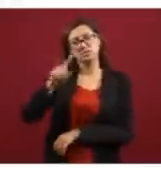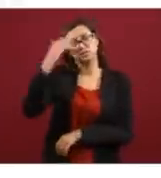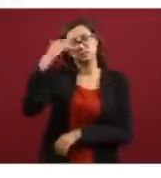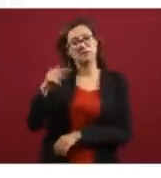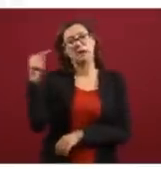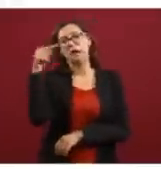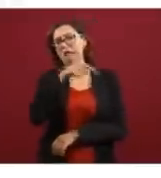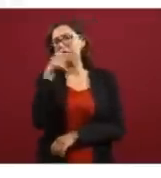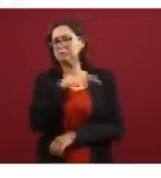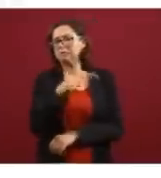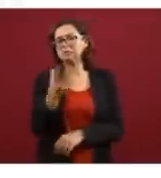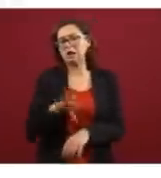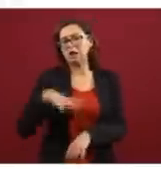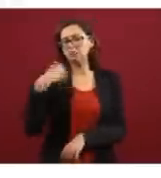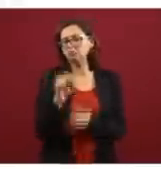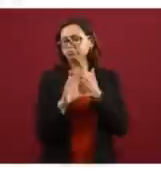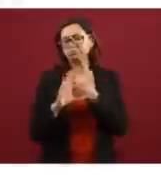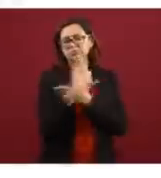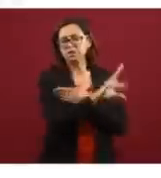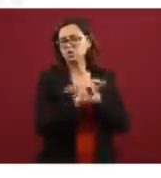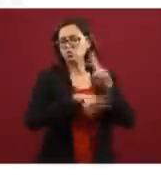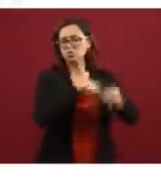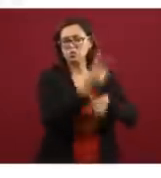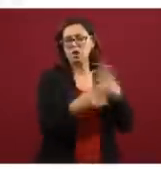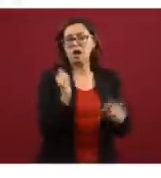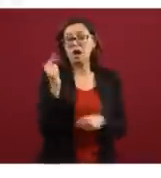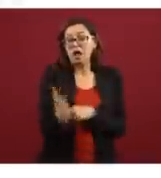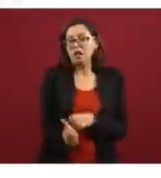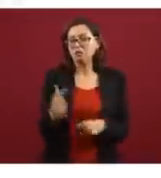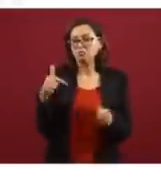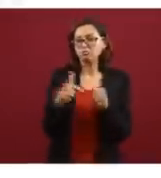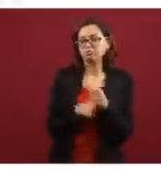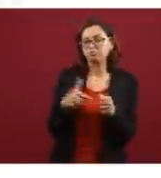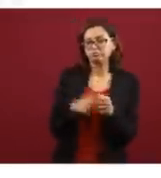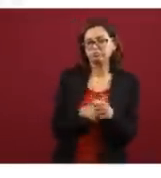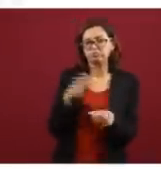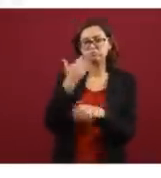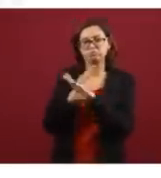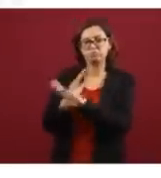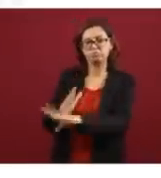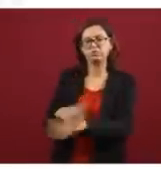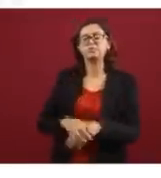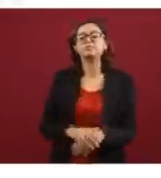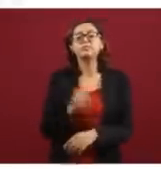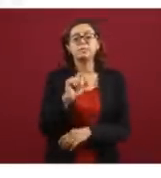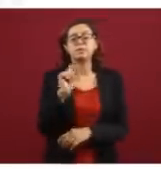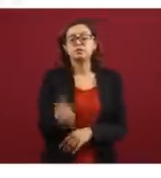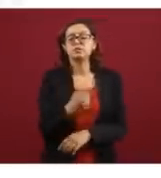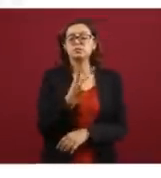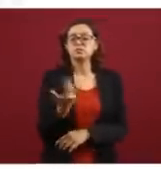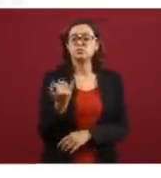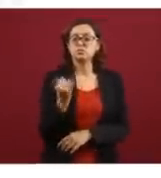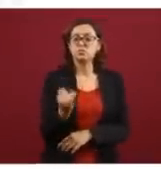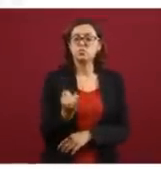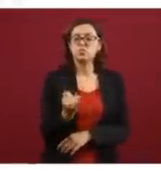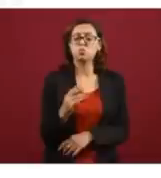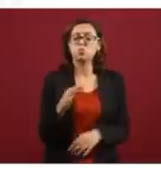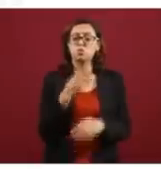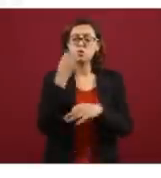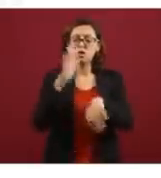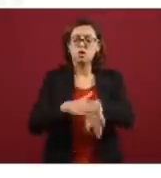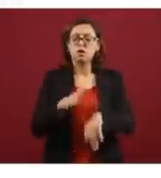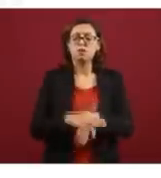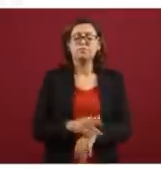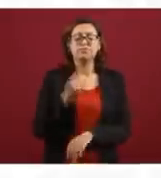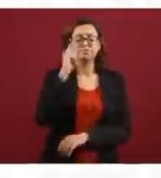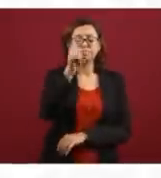qué gasolinera evitar porque por algún motivo no se dejó verificar. El 22 de junio reportamos una